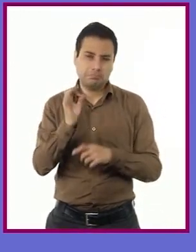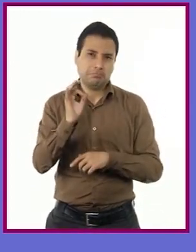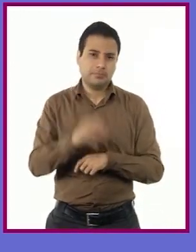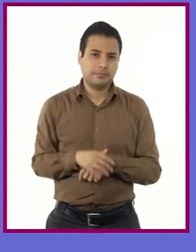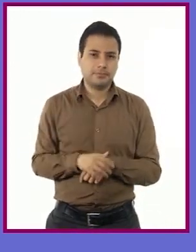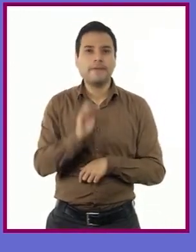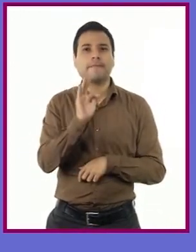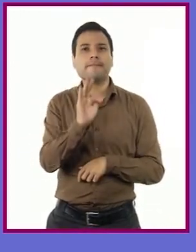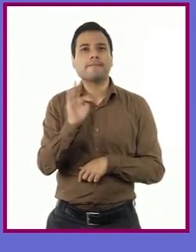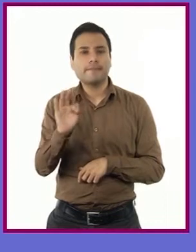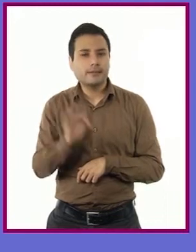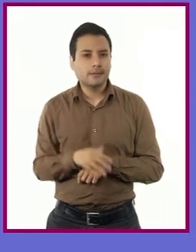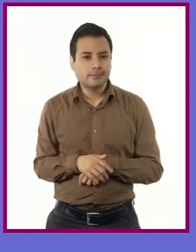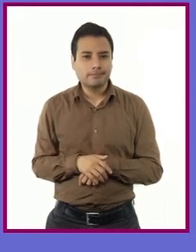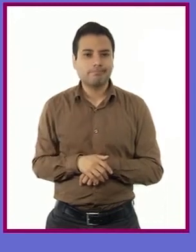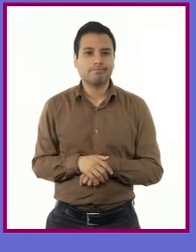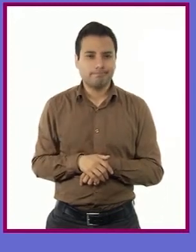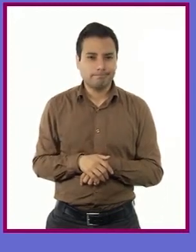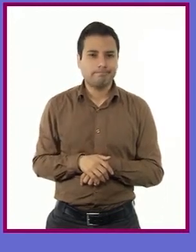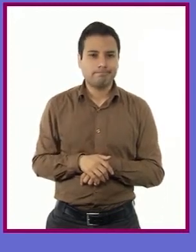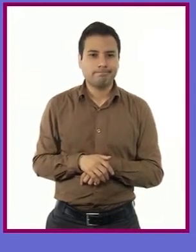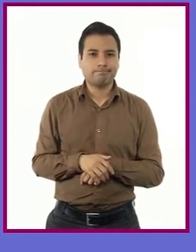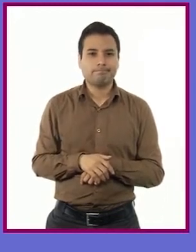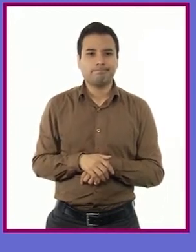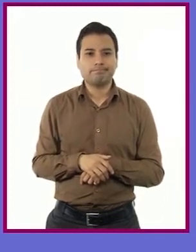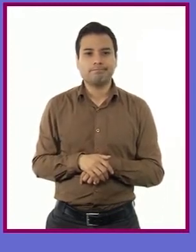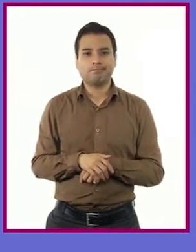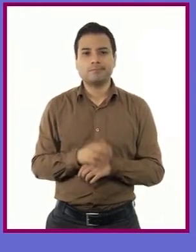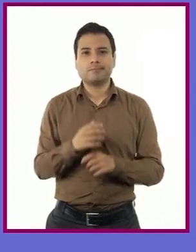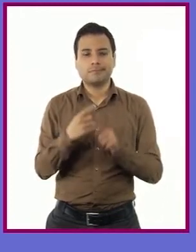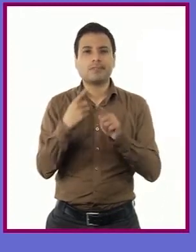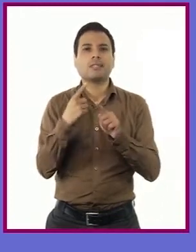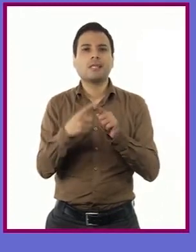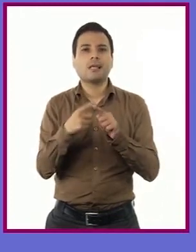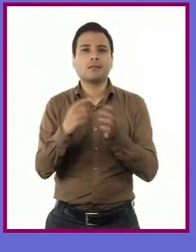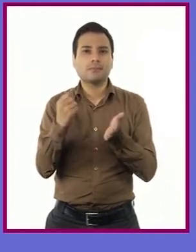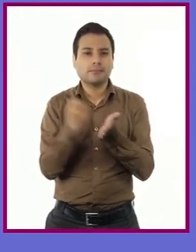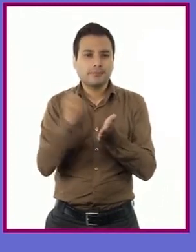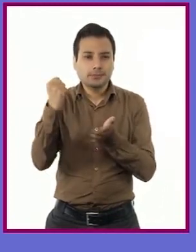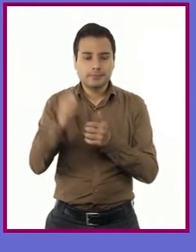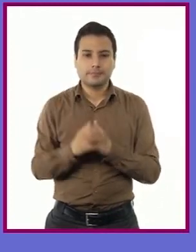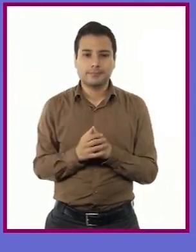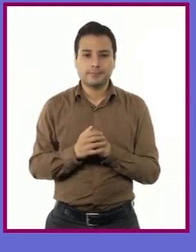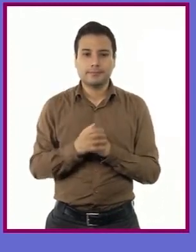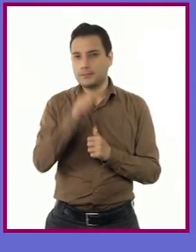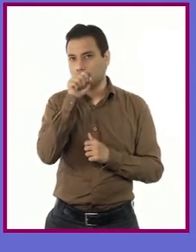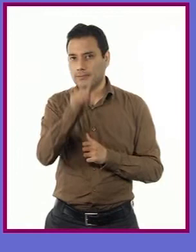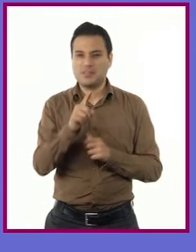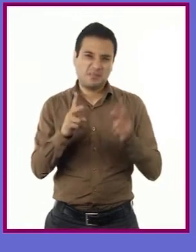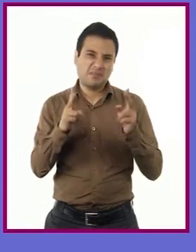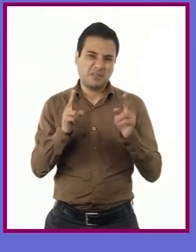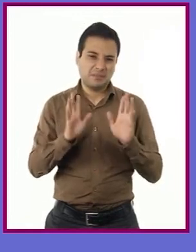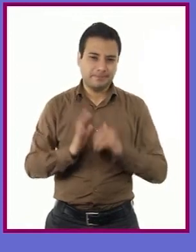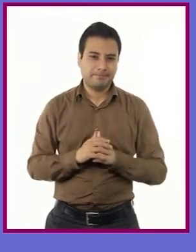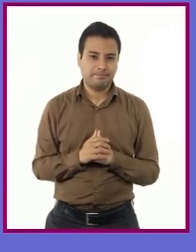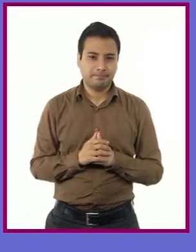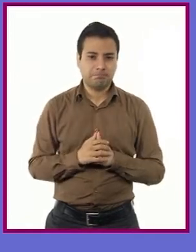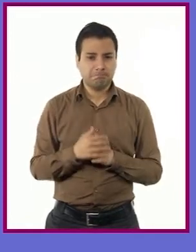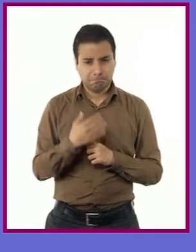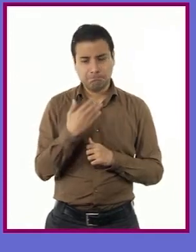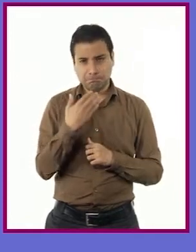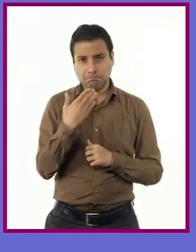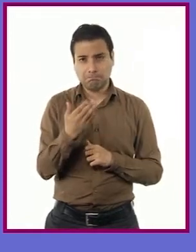torneo, un directorio de quienes avalan el reglamento y un extracto de frase motivadora. Esta